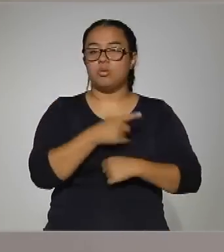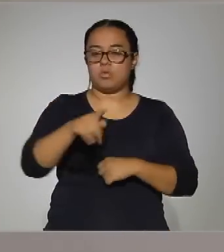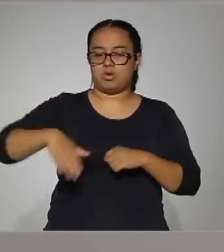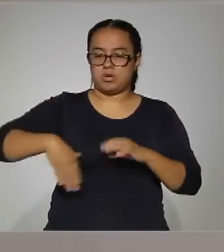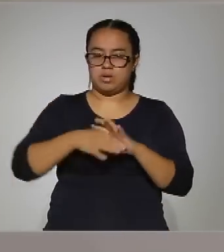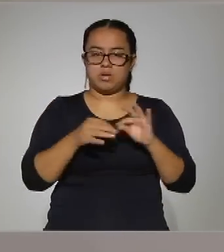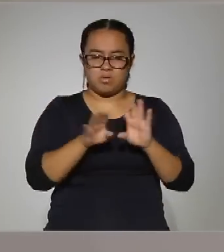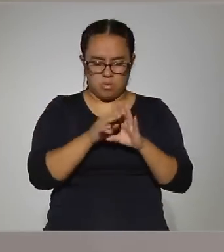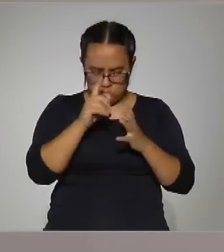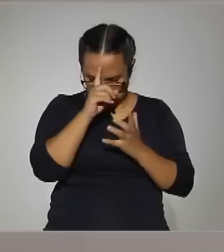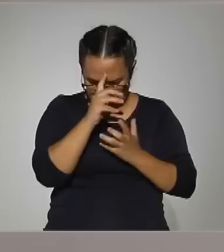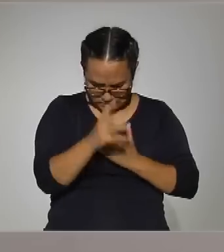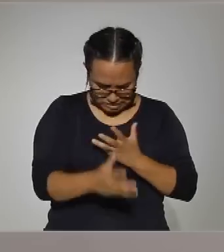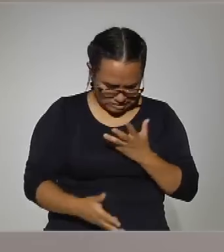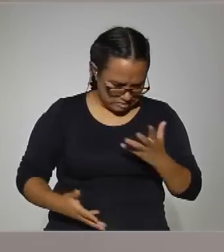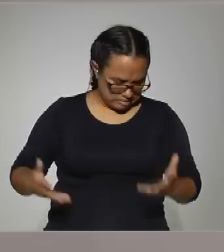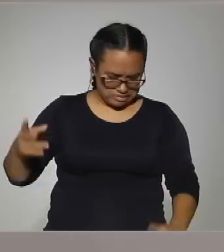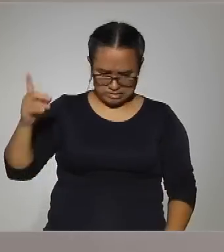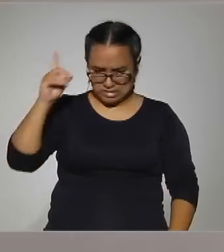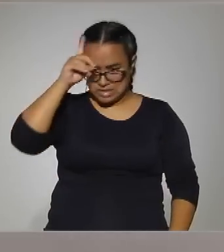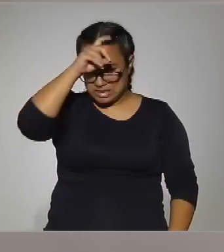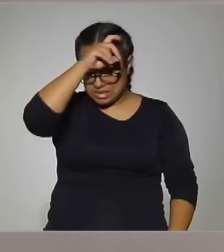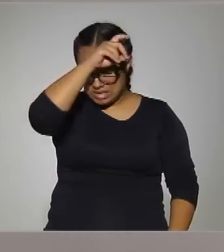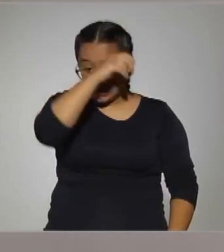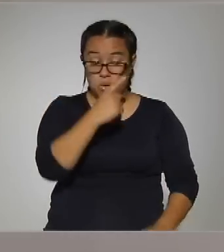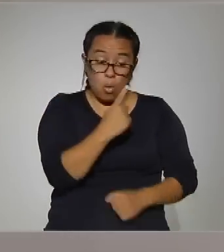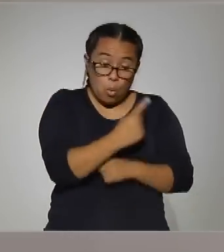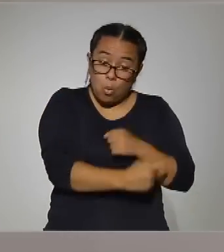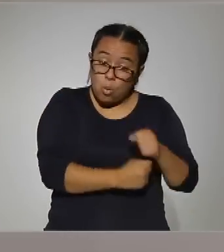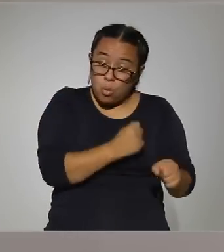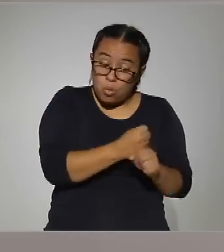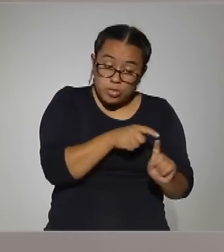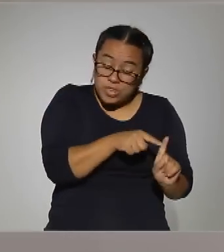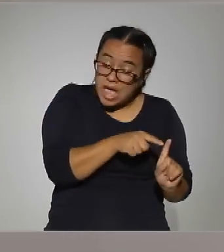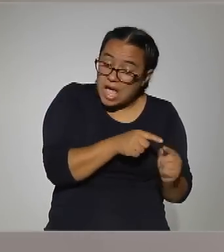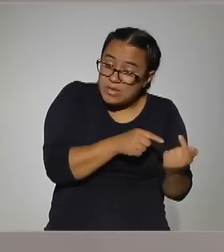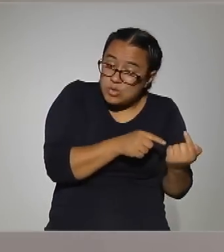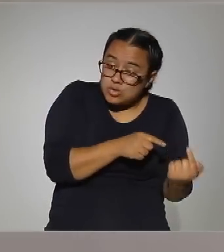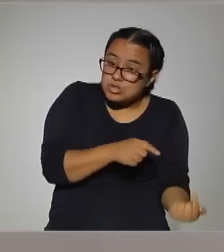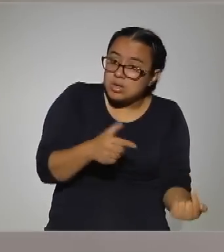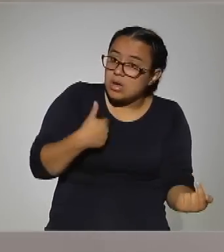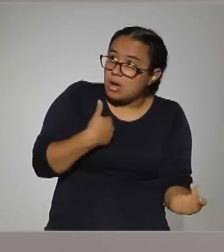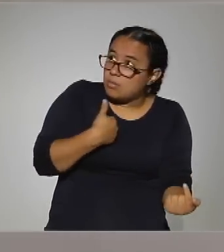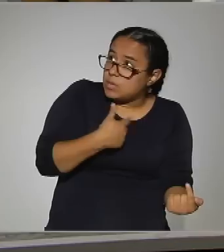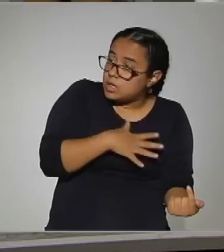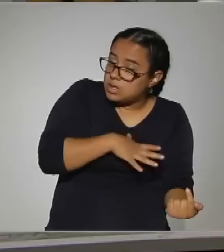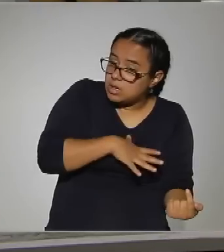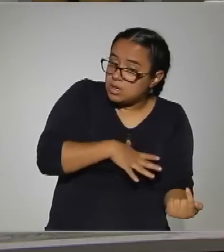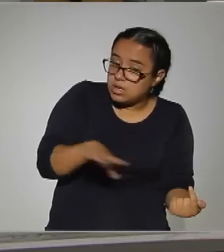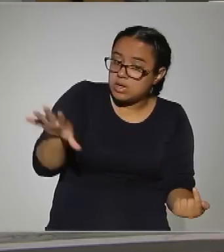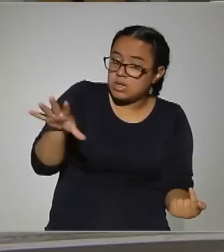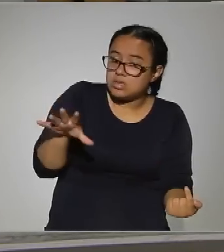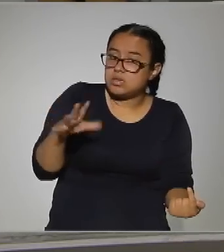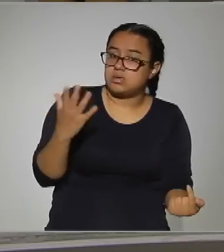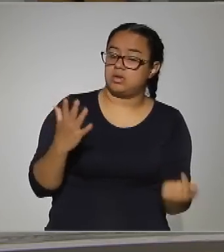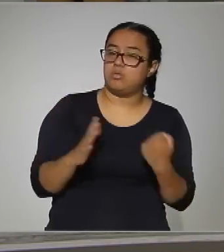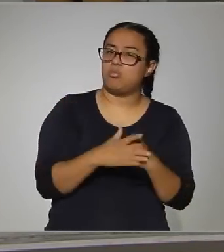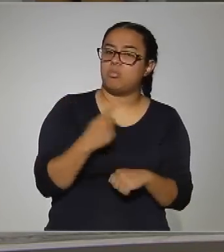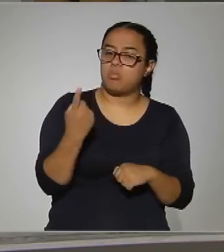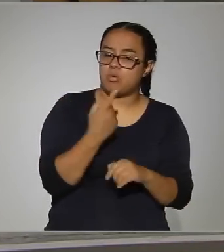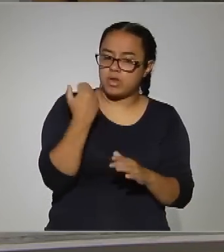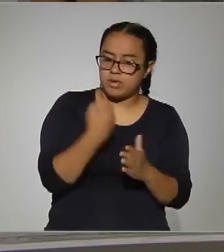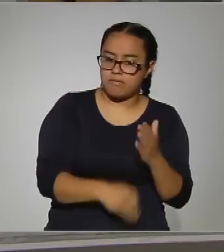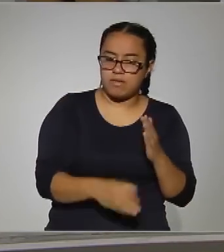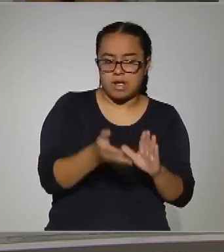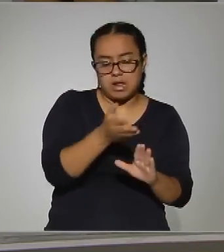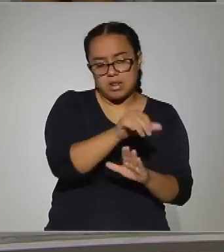de la frustración. O sea, me llama mucho la atención que al año ella sienta que la están rechazando y ¿por qué no es capaz de ver todas